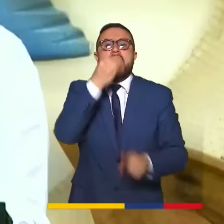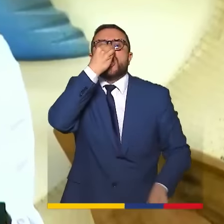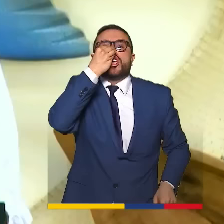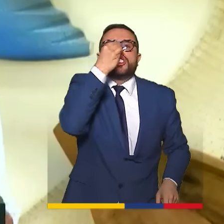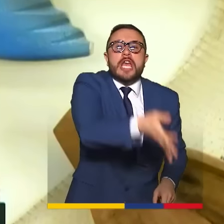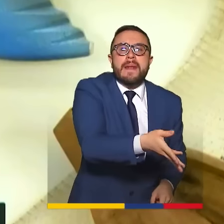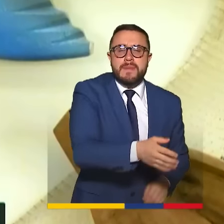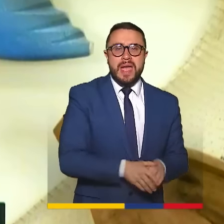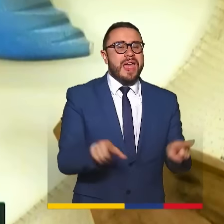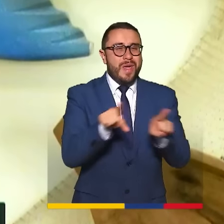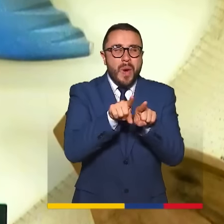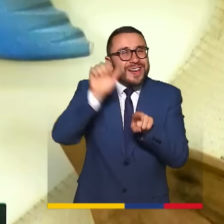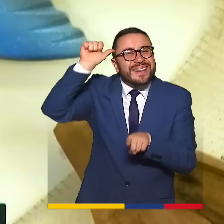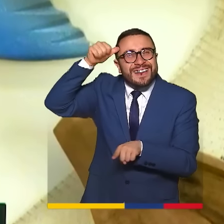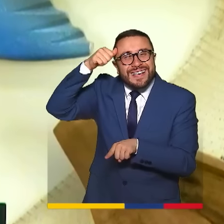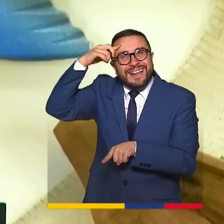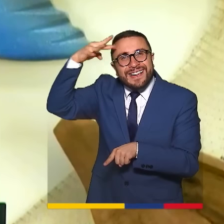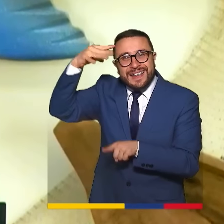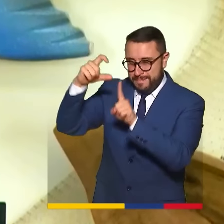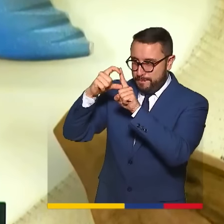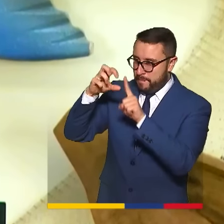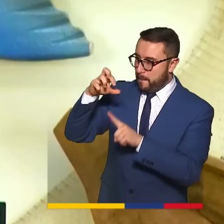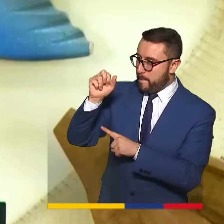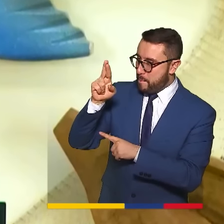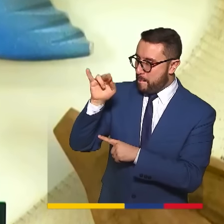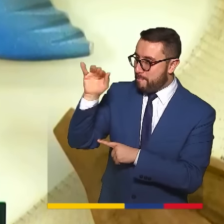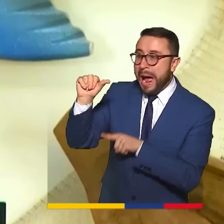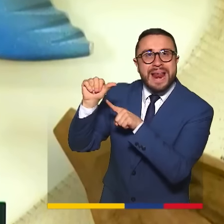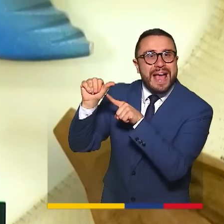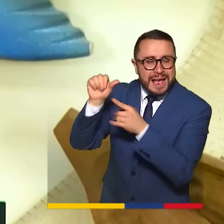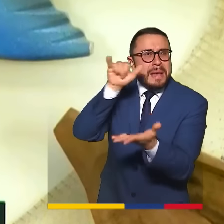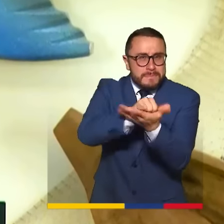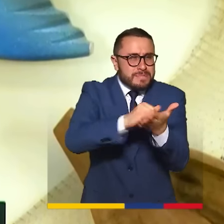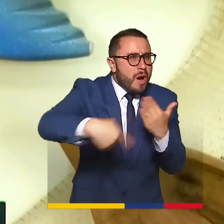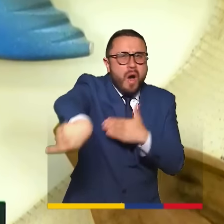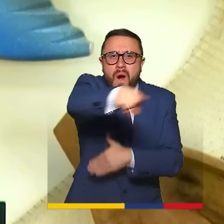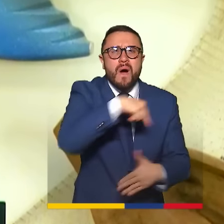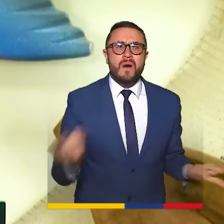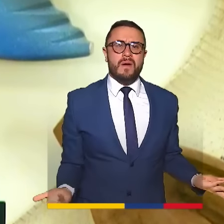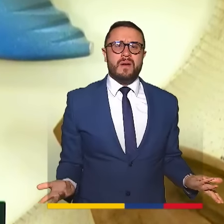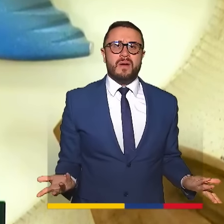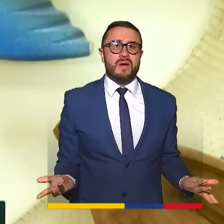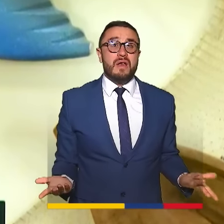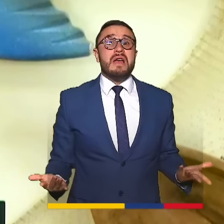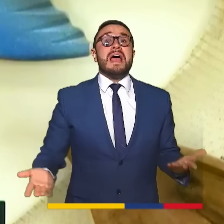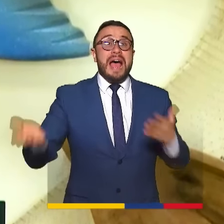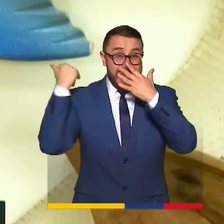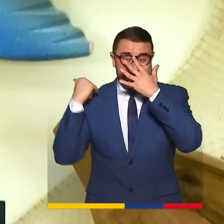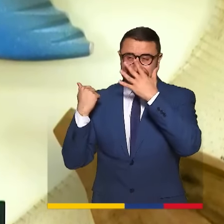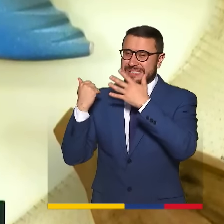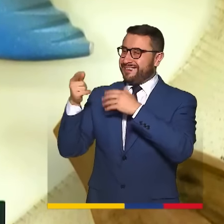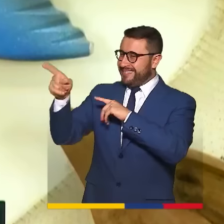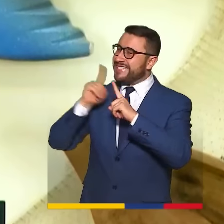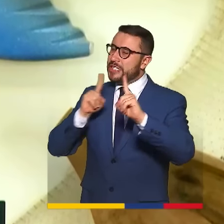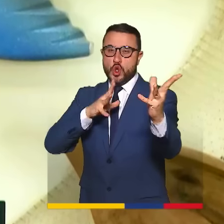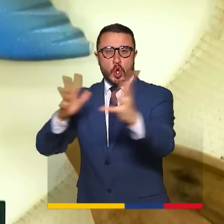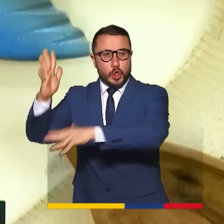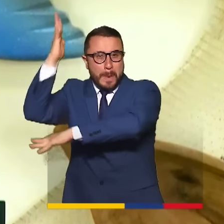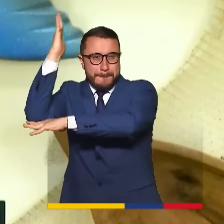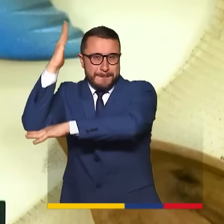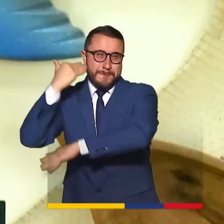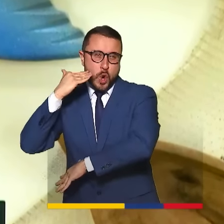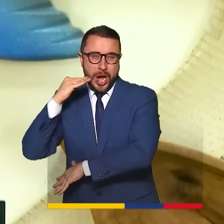los parios de la tierra. La enorme crisis humanitaria, bien lo decía Iris, que